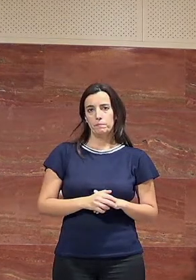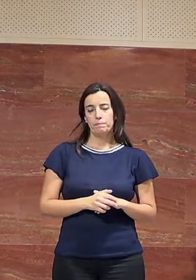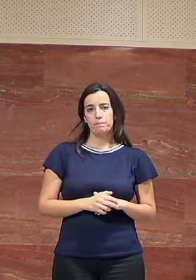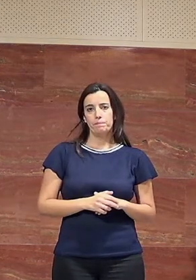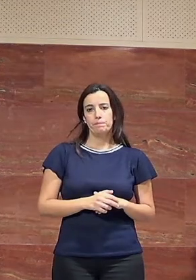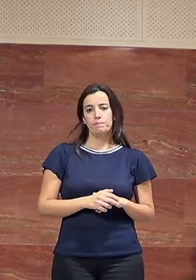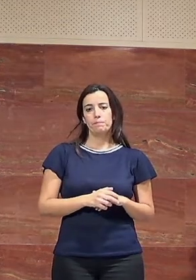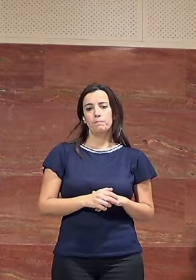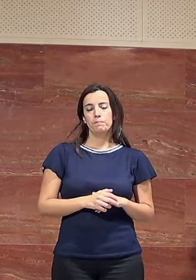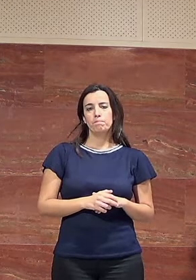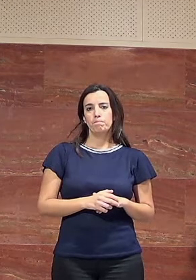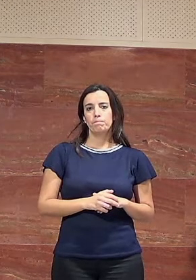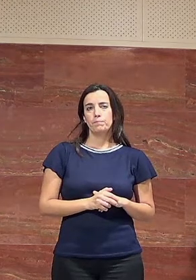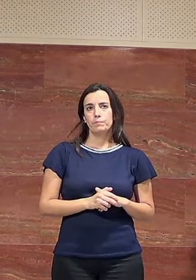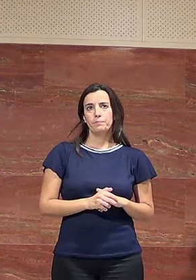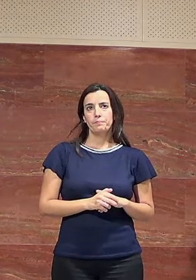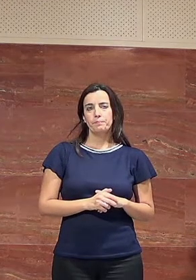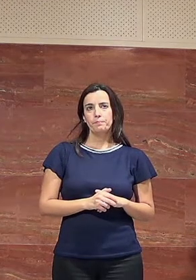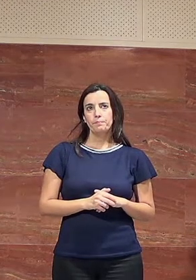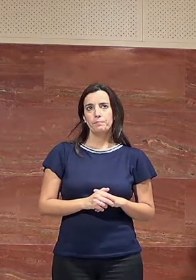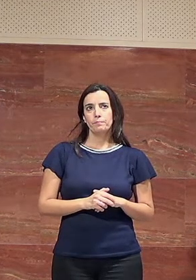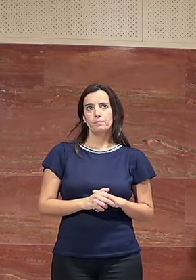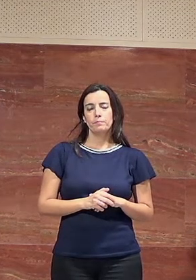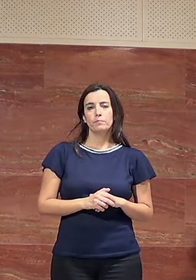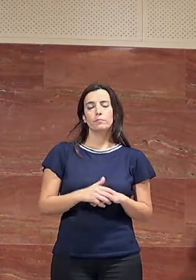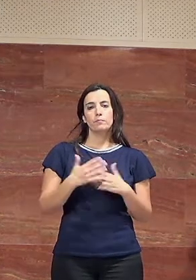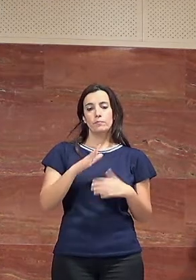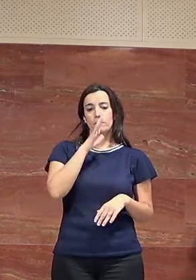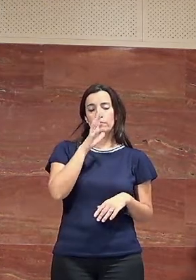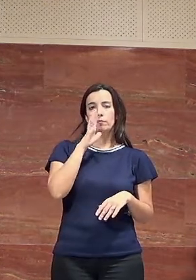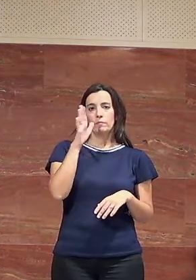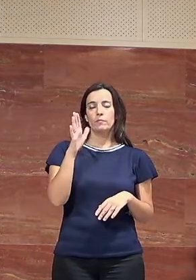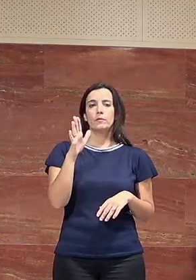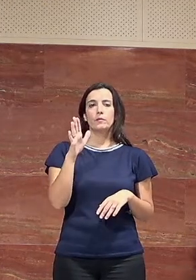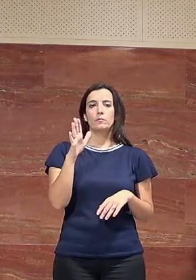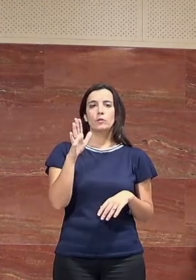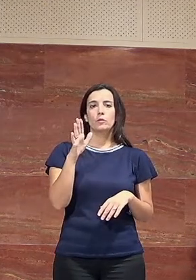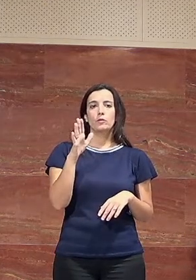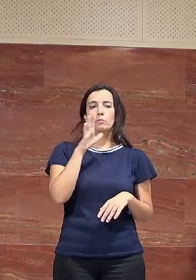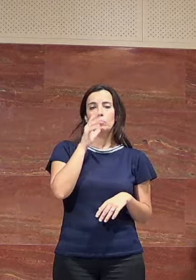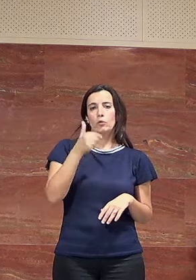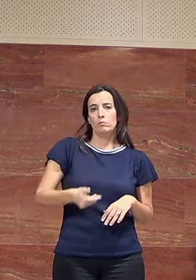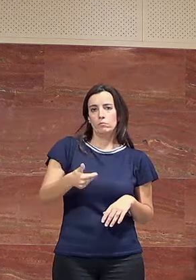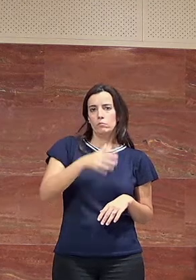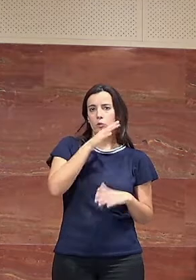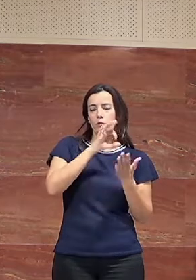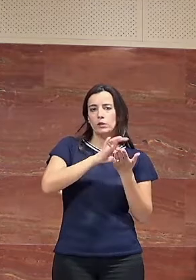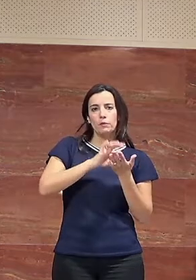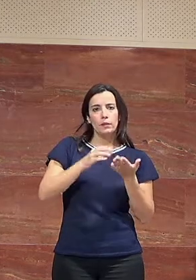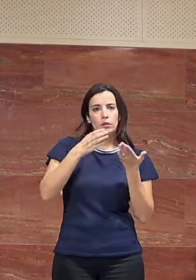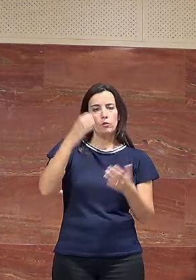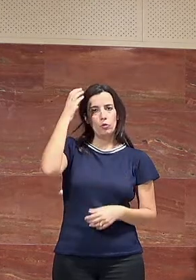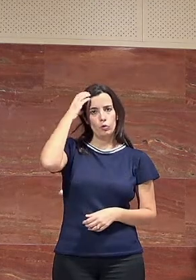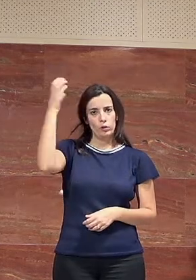Pues porque además de que enlaza 2 equipamientos municipales próximos a ponerse en servicio, como es Conde Duque, que parece